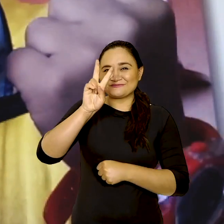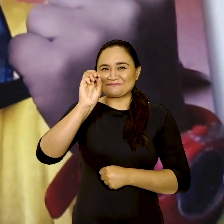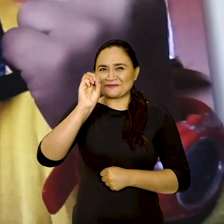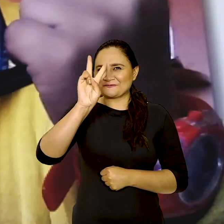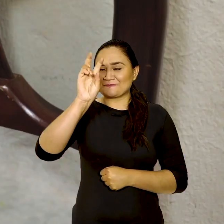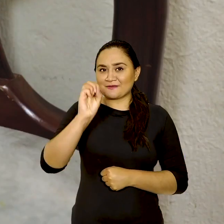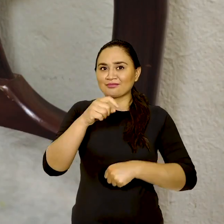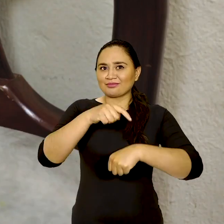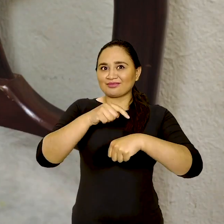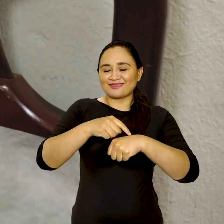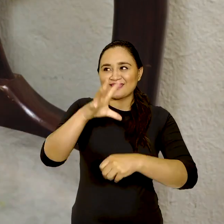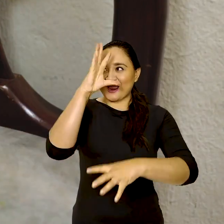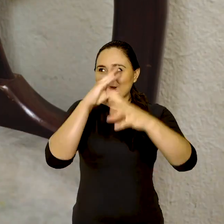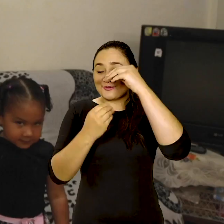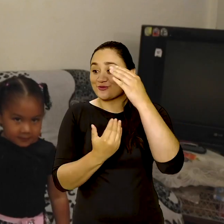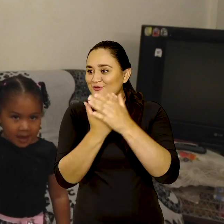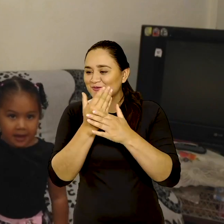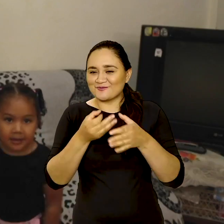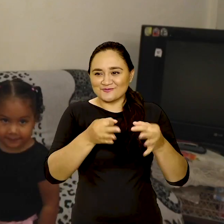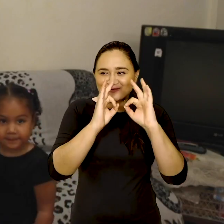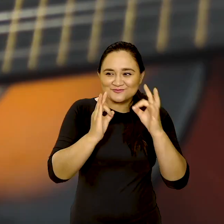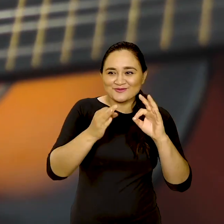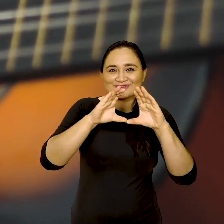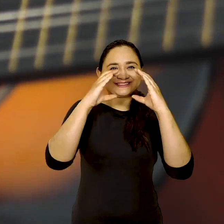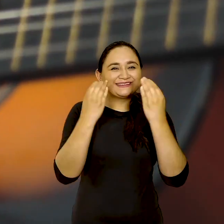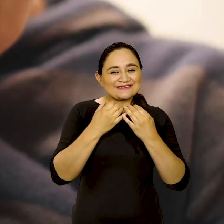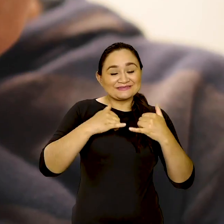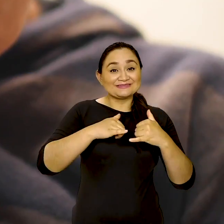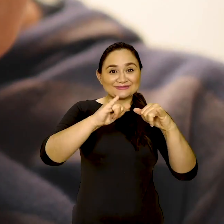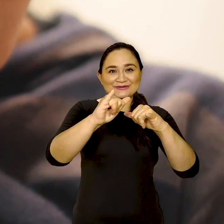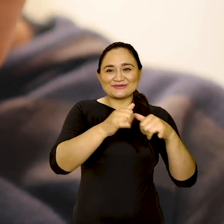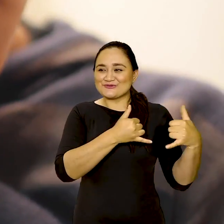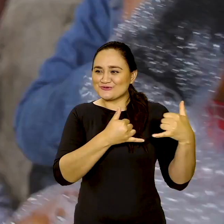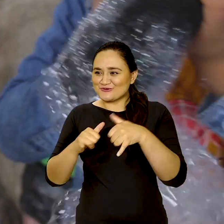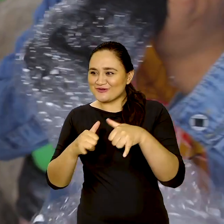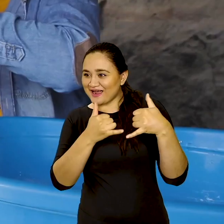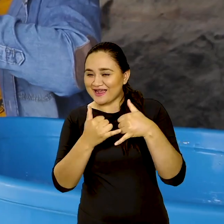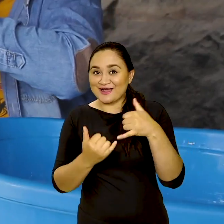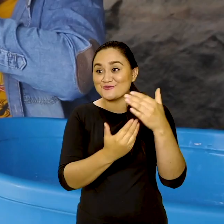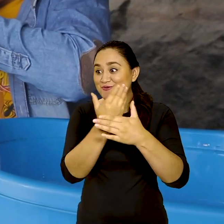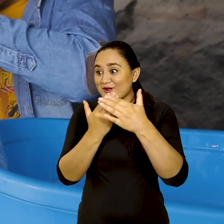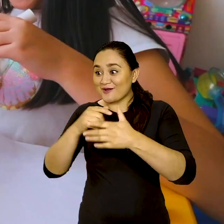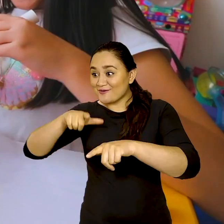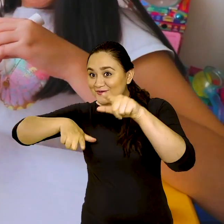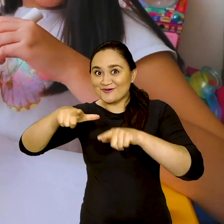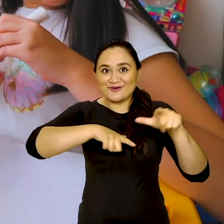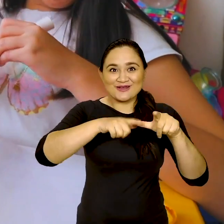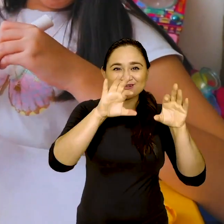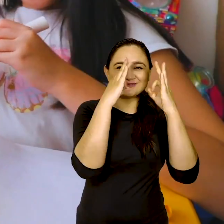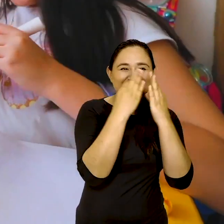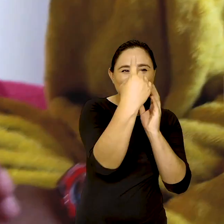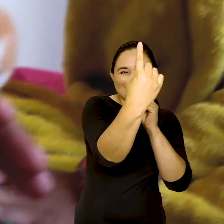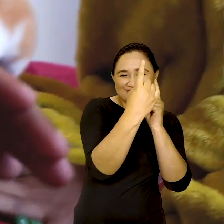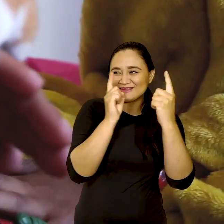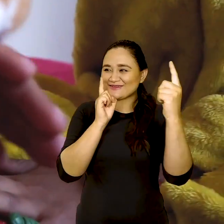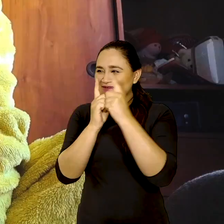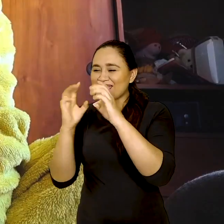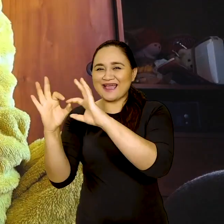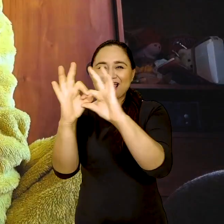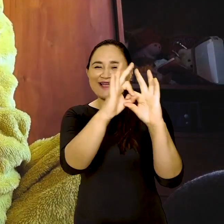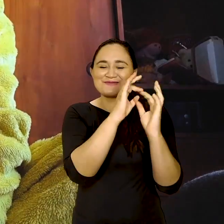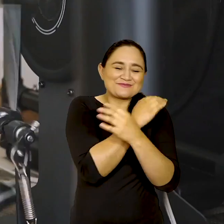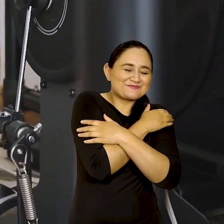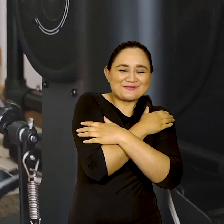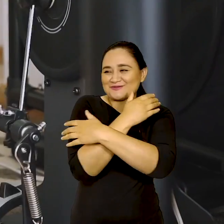El 2020 fue un tiempo para aprender nuevas formas de continuar en clases, de jugar en nuevos espacios, de encontrarnos con la familia,